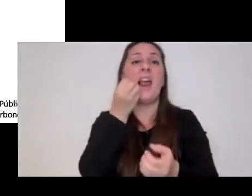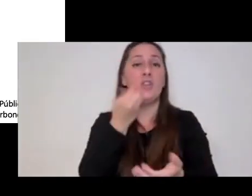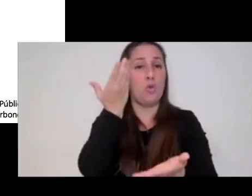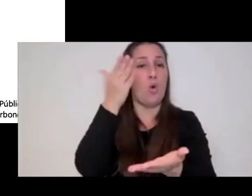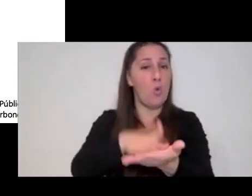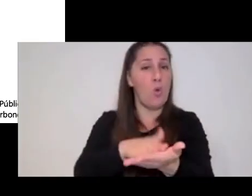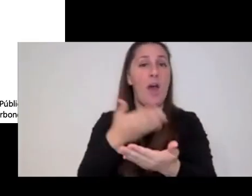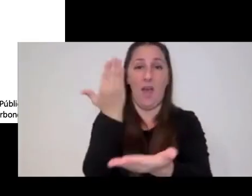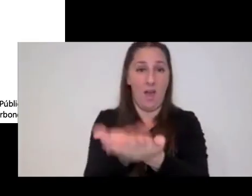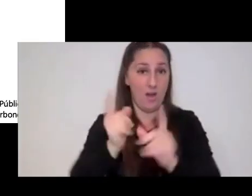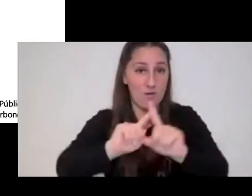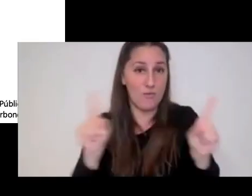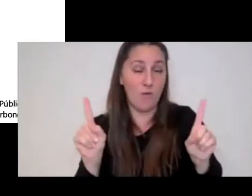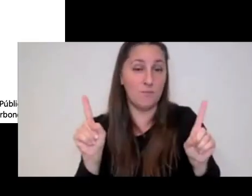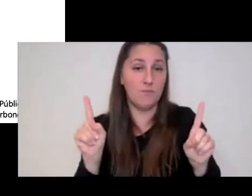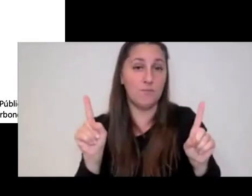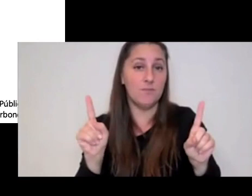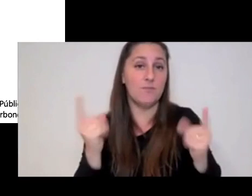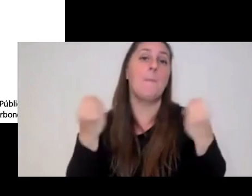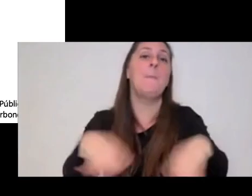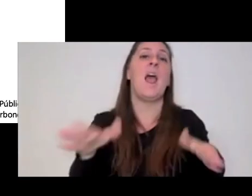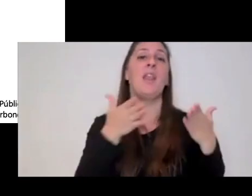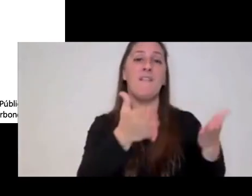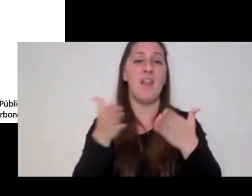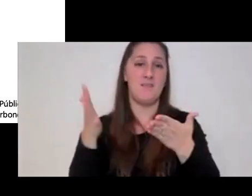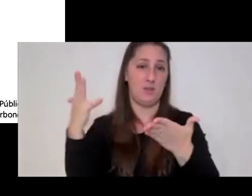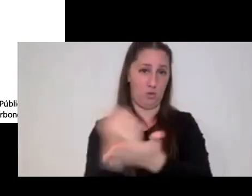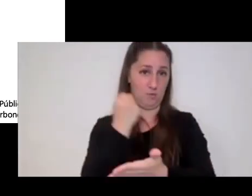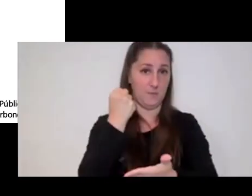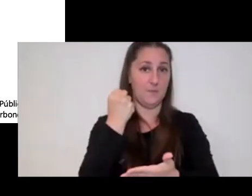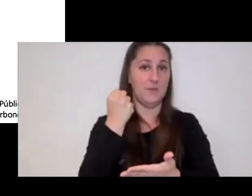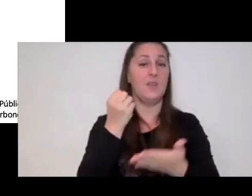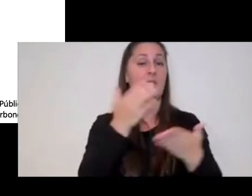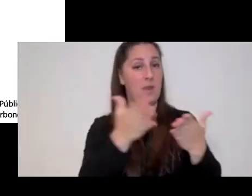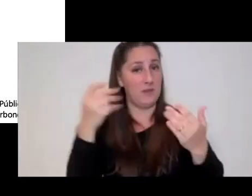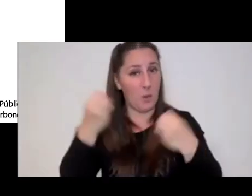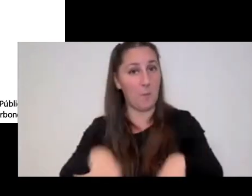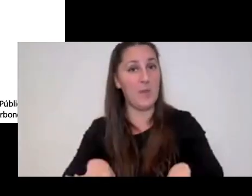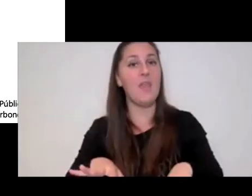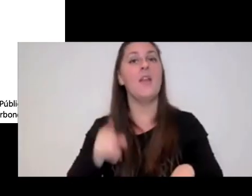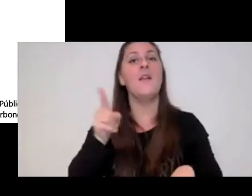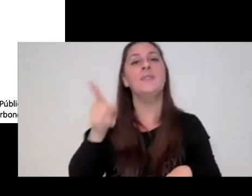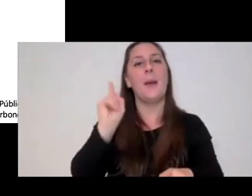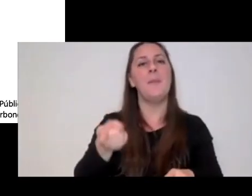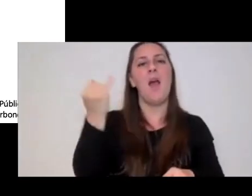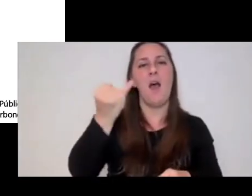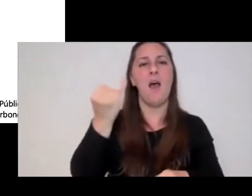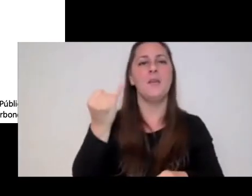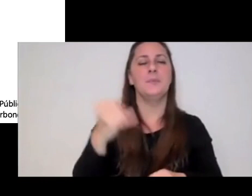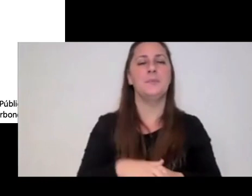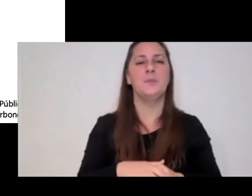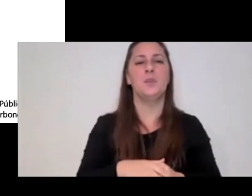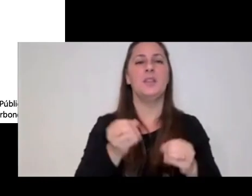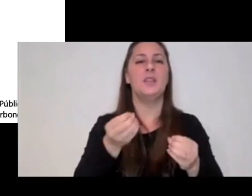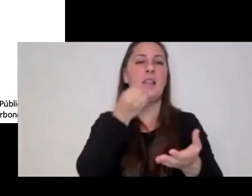corresponde, bueno, pierde los beneficios, pero aparte de perder los beneficios viene la determinación de oficio y